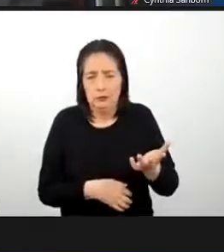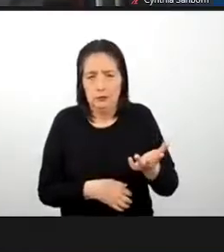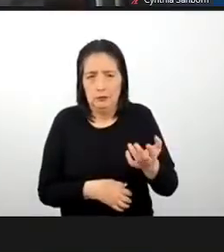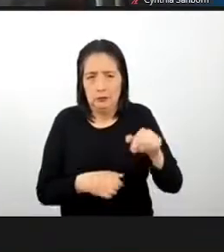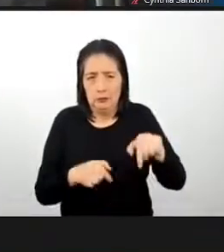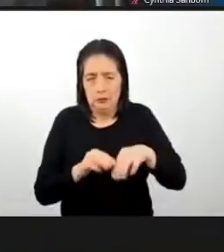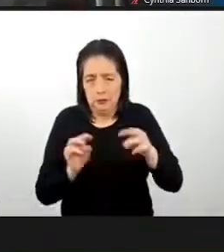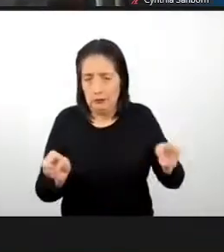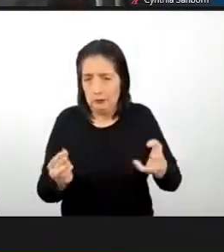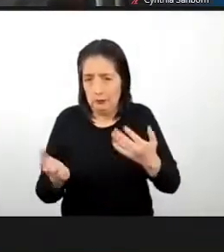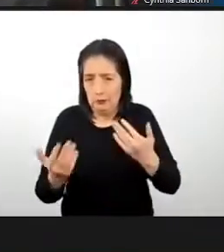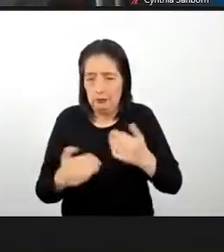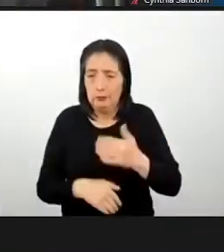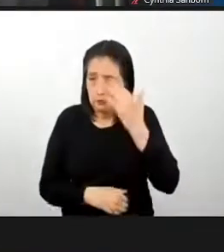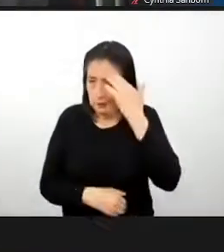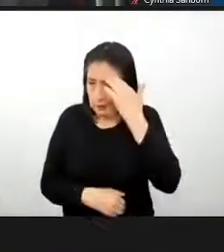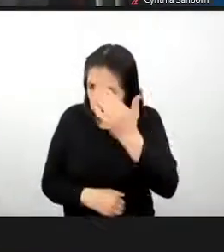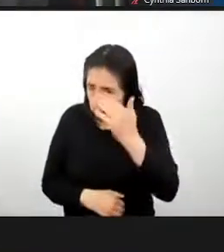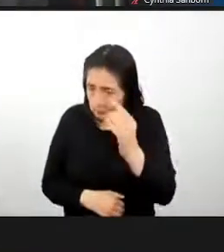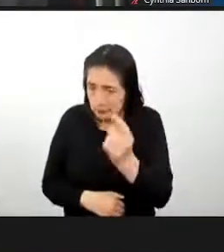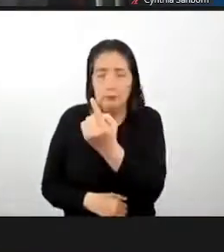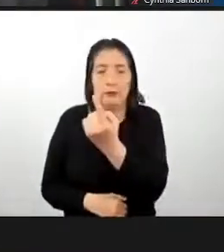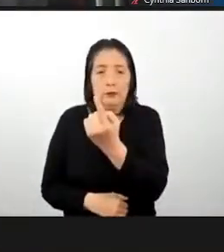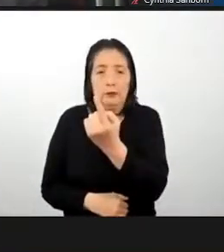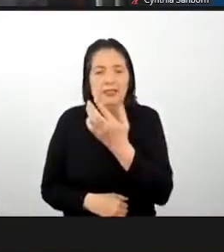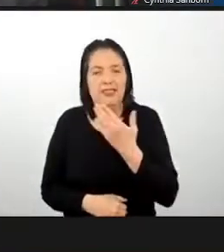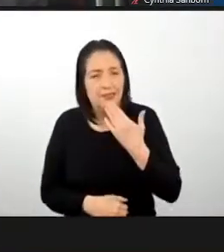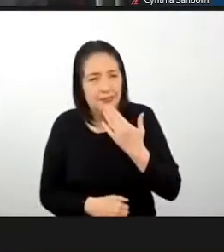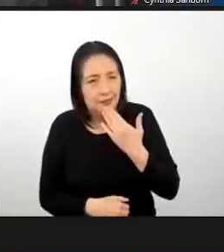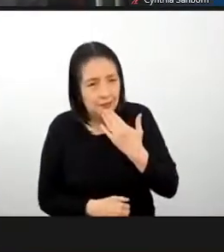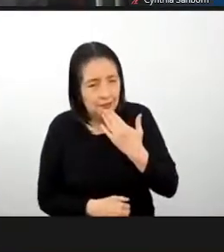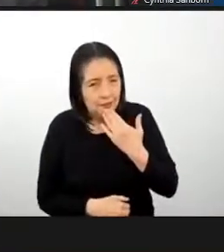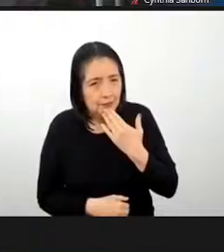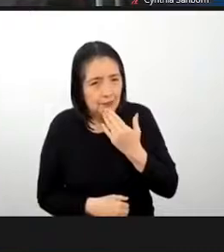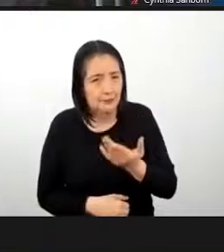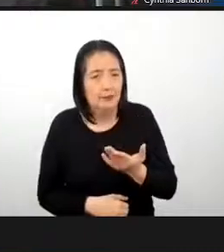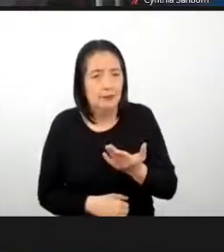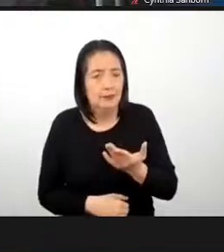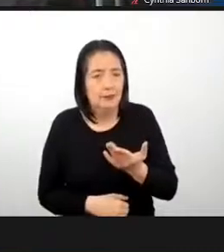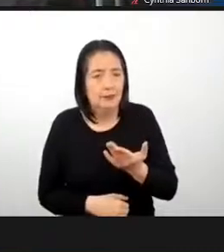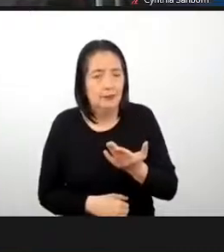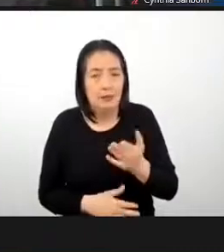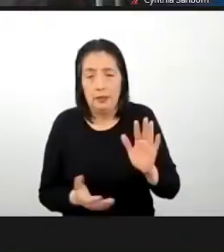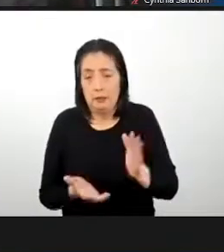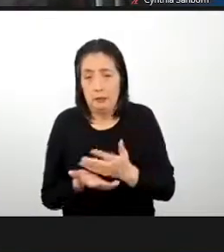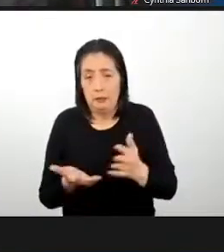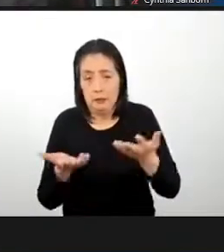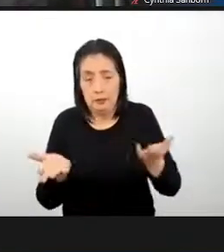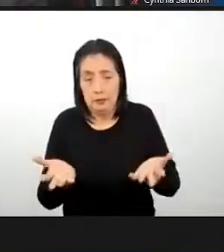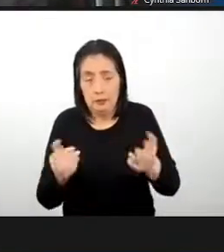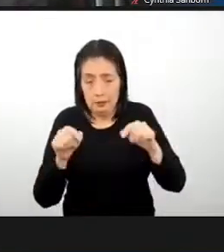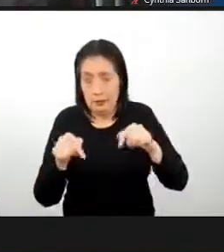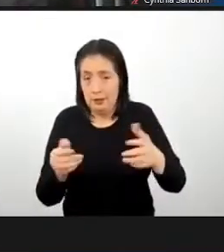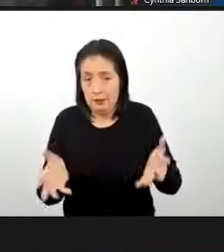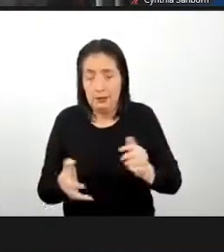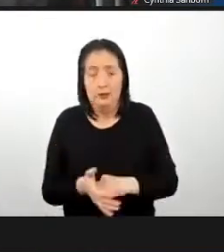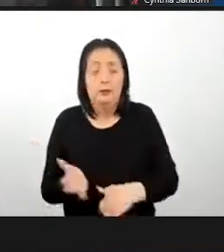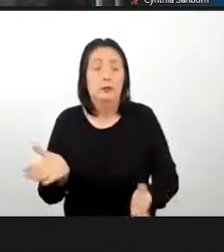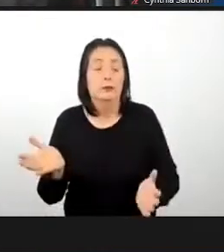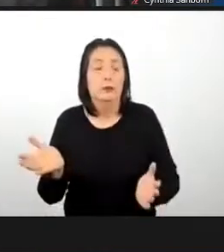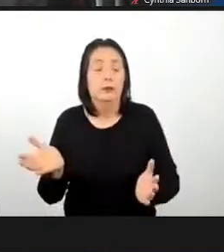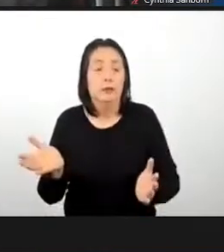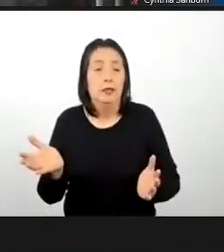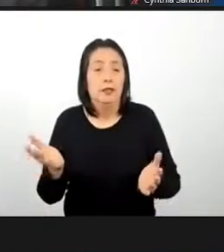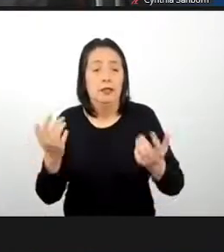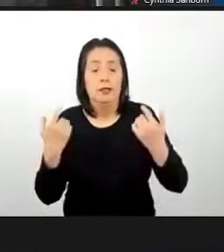mesa. Saludar en primer lugar al que, aunque no está, sigue estando, doctor